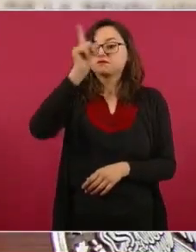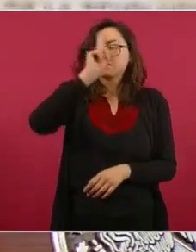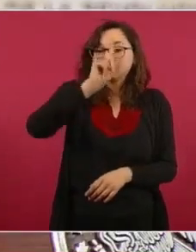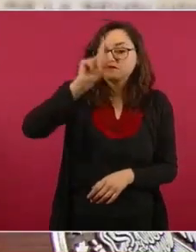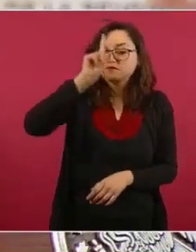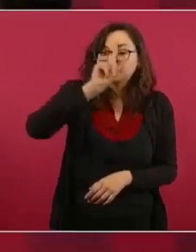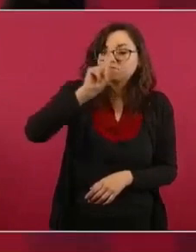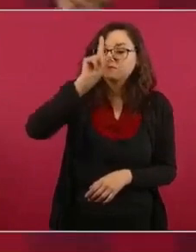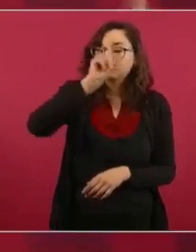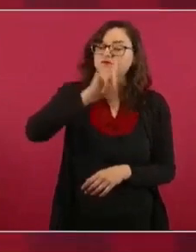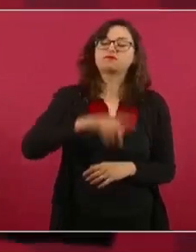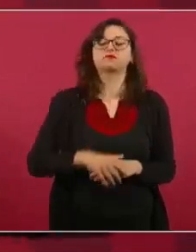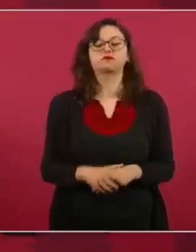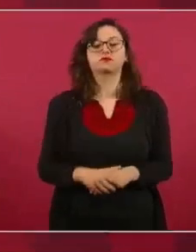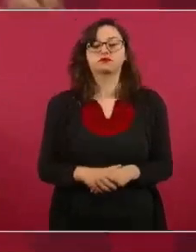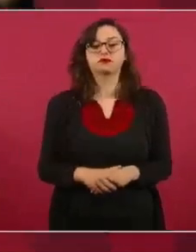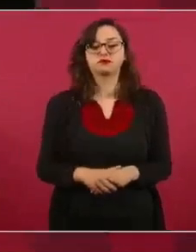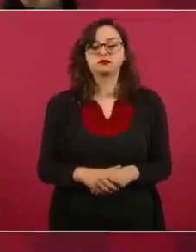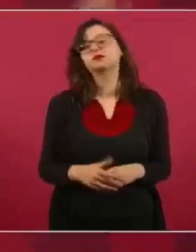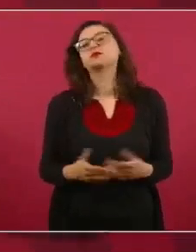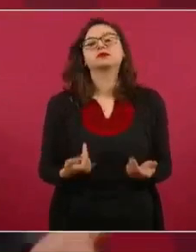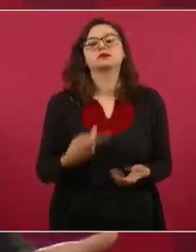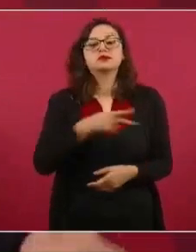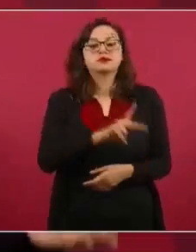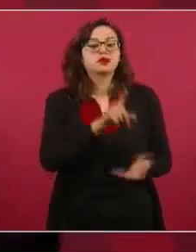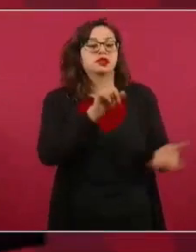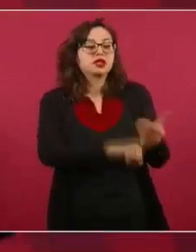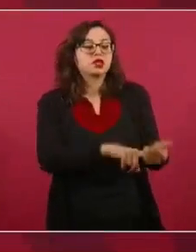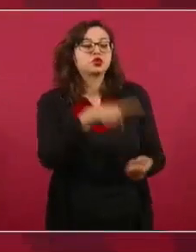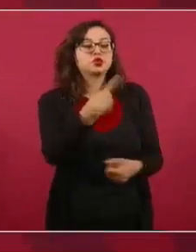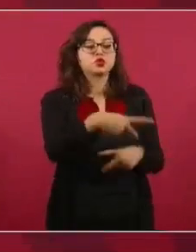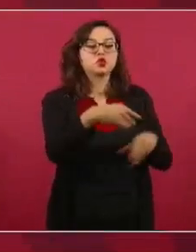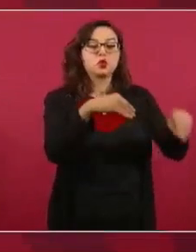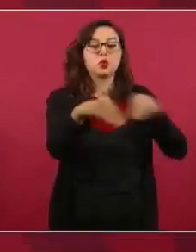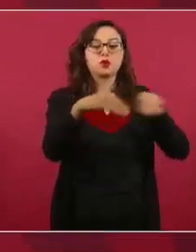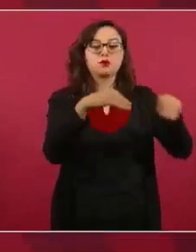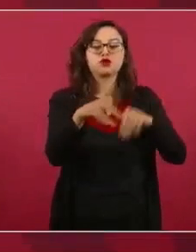Pero si el estratega es Claudio X González,